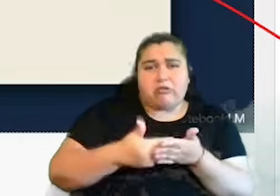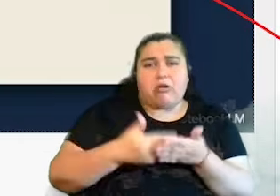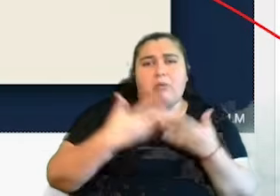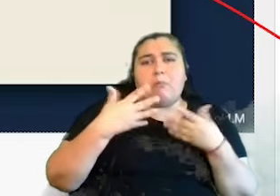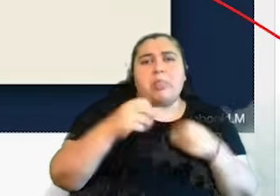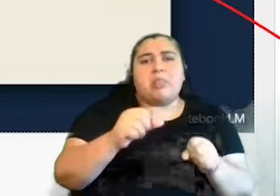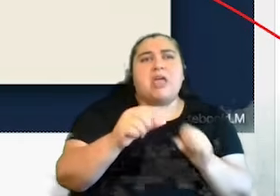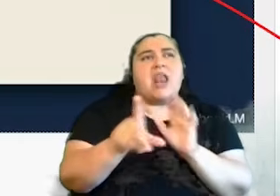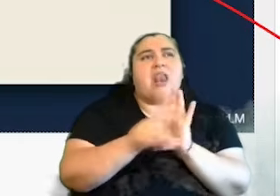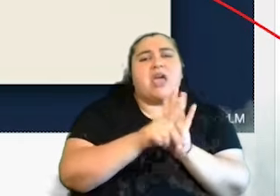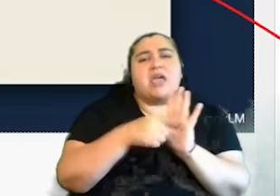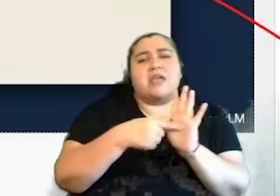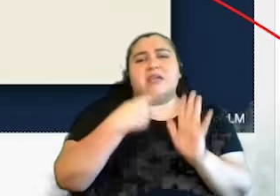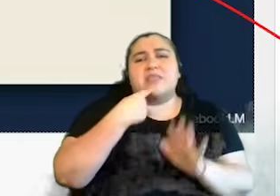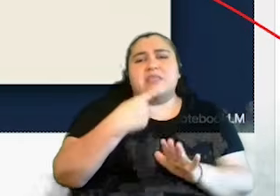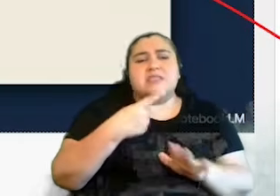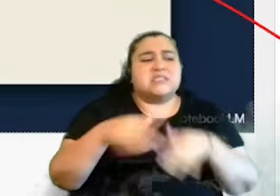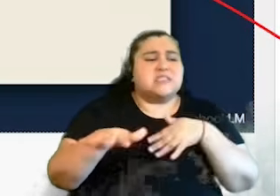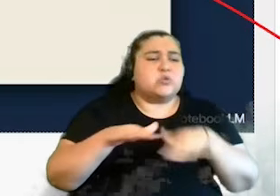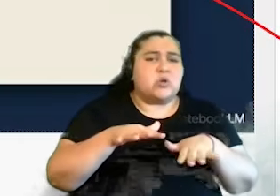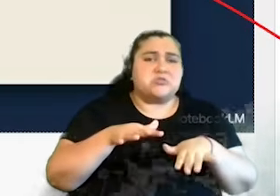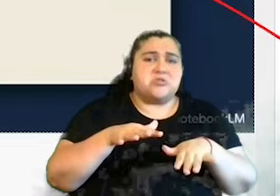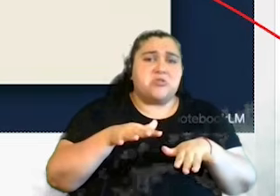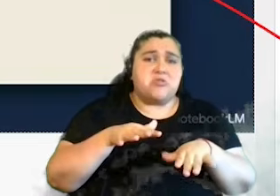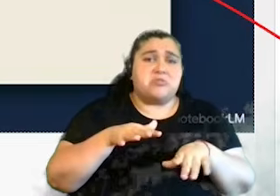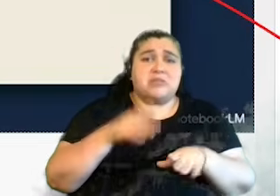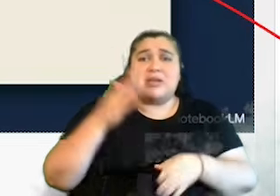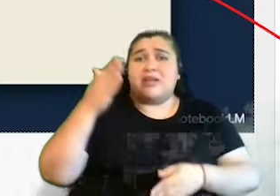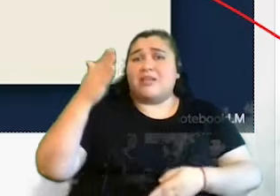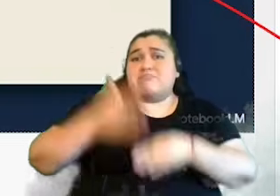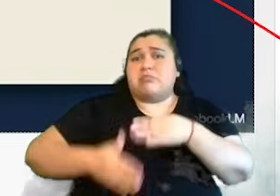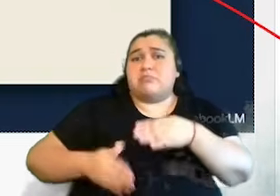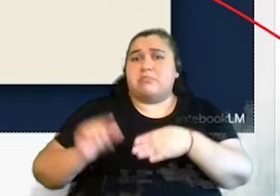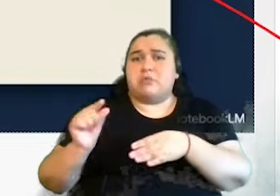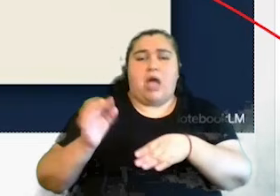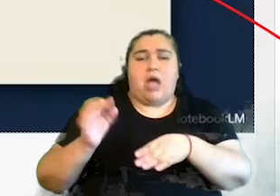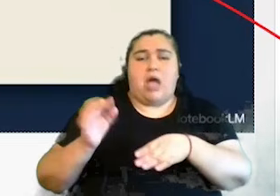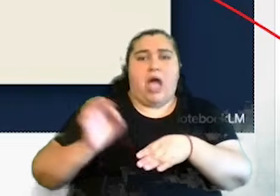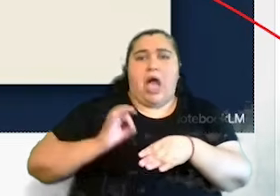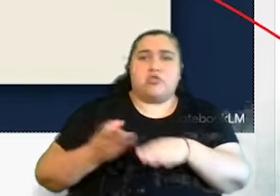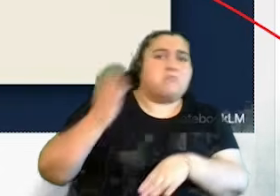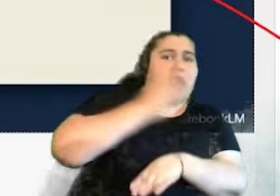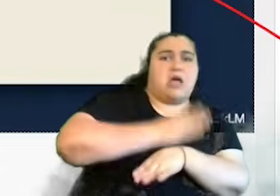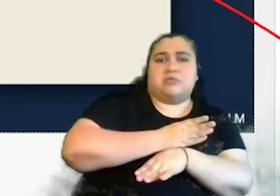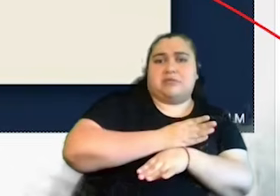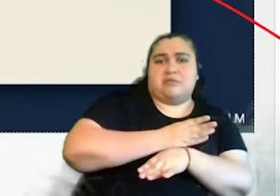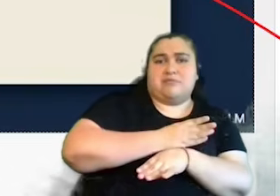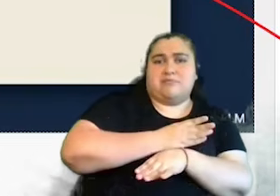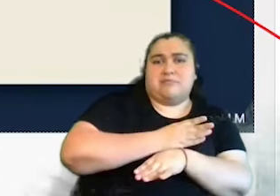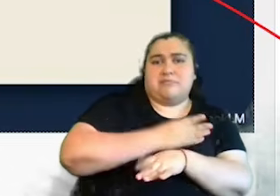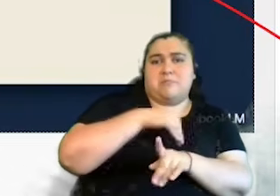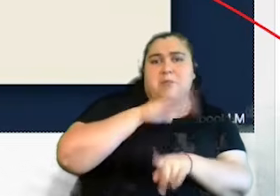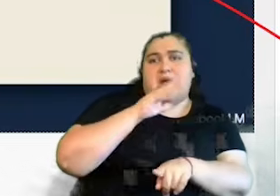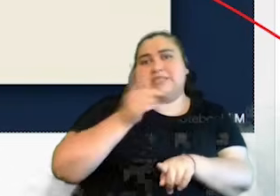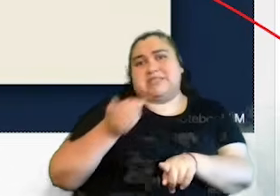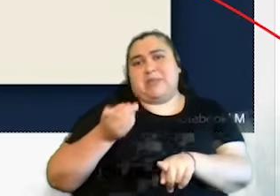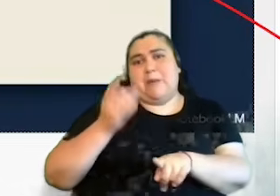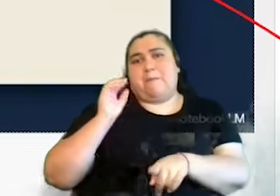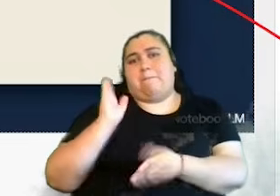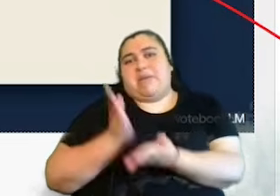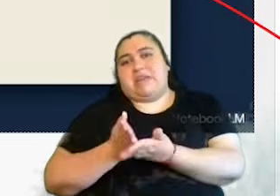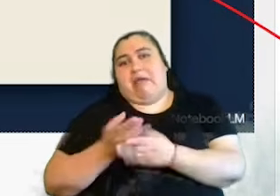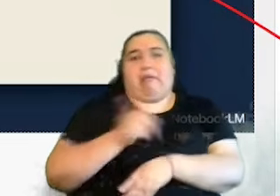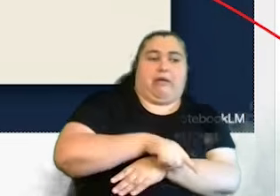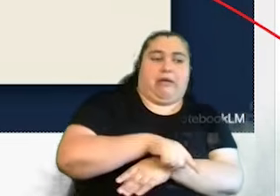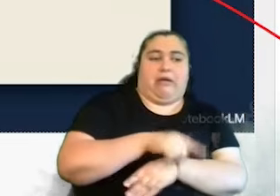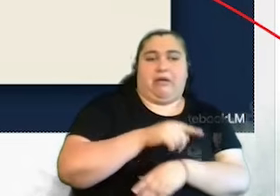de que prescribía antes penalmente que tributariamente. Bueno, una en realidad de las modificaciones que trae